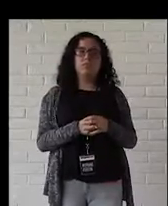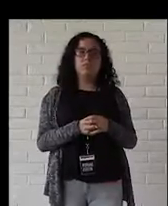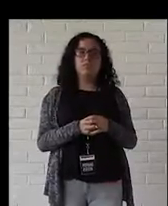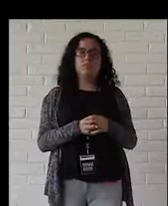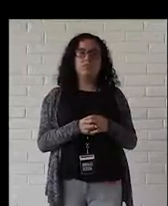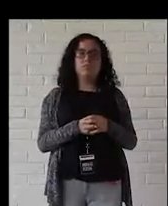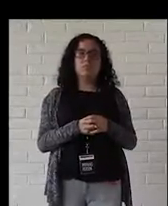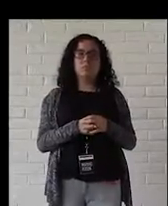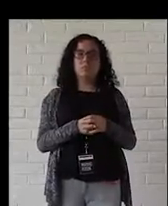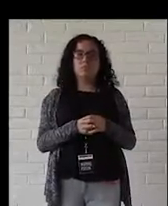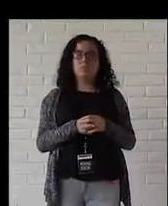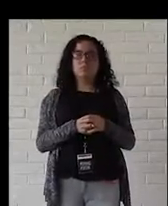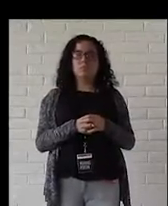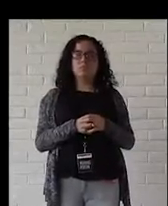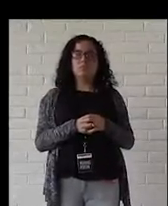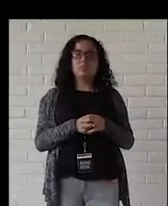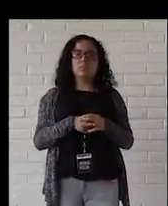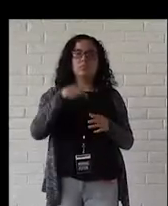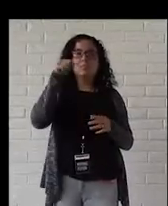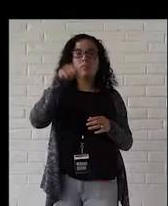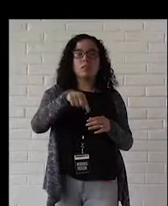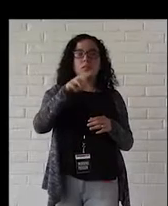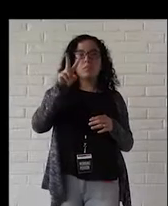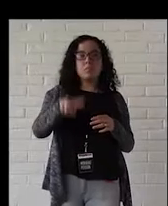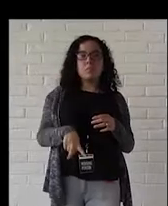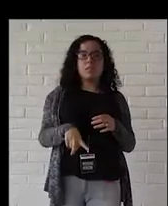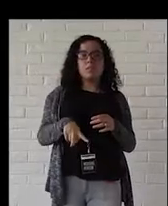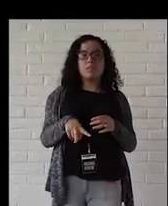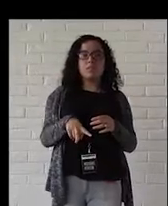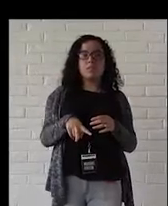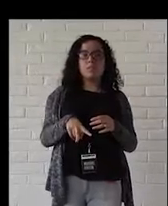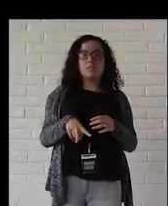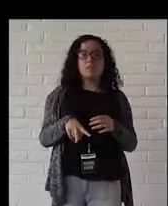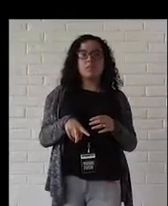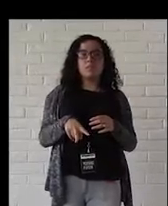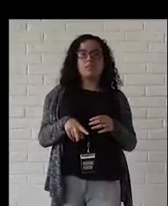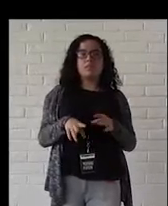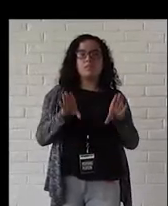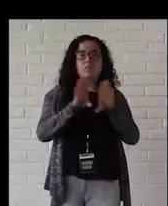Y aquí fue cuando yo me di cuenta que la realidad es más como un